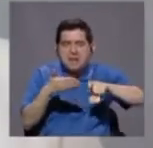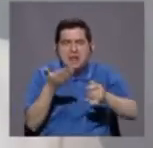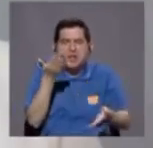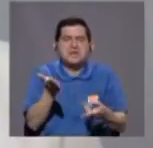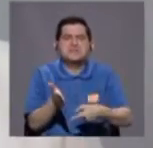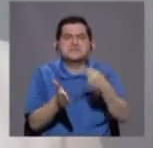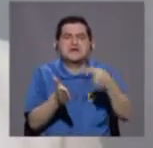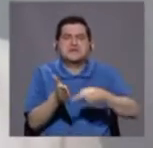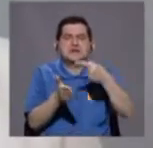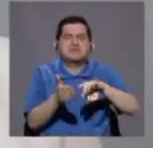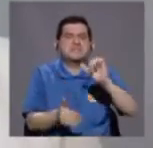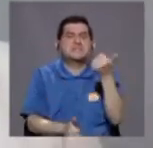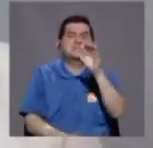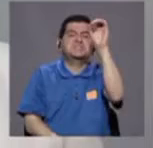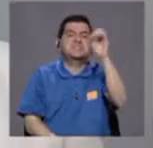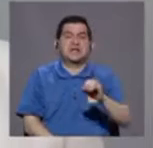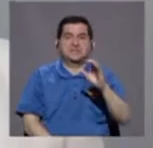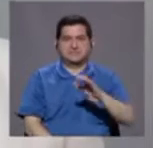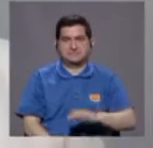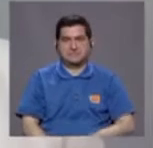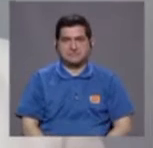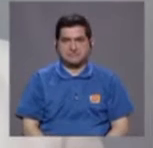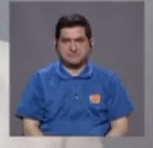algunos casos al 10%.